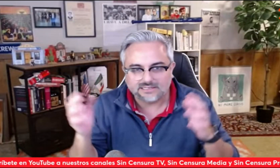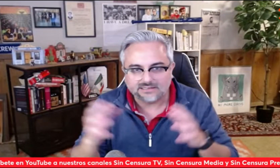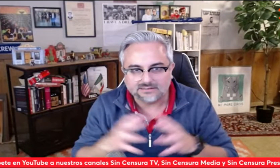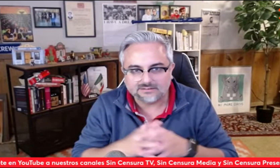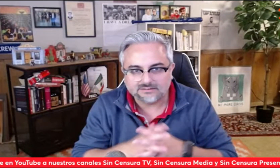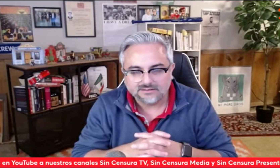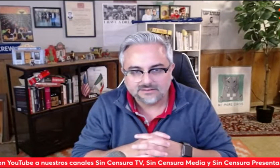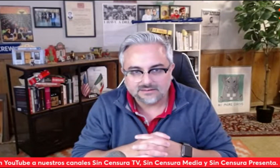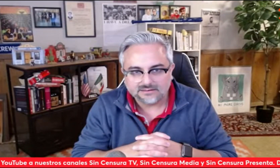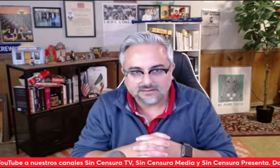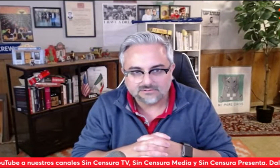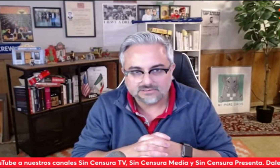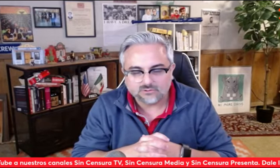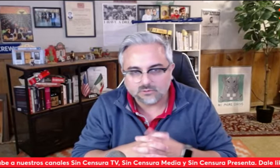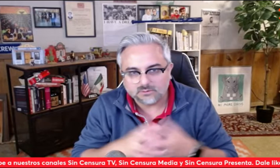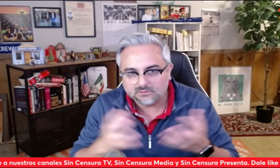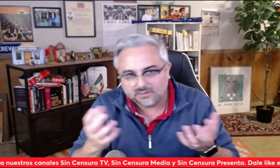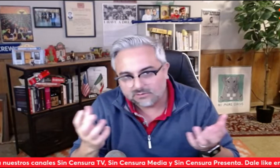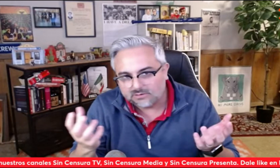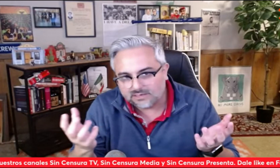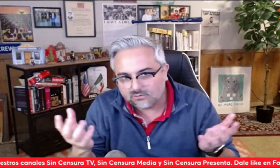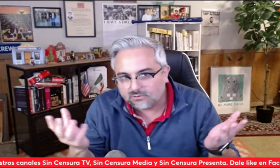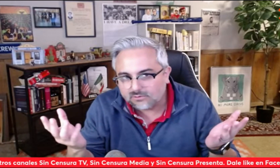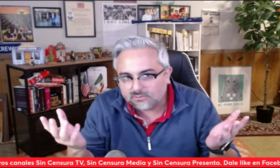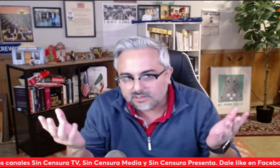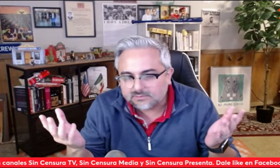creen que es un descubrimiento que